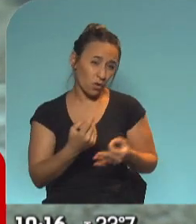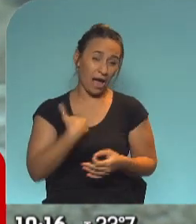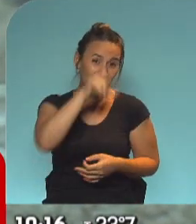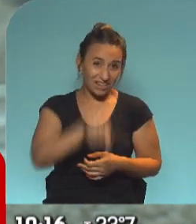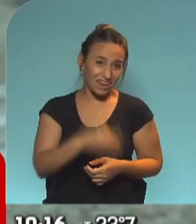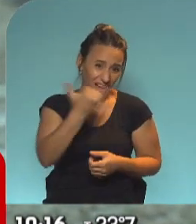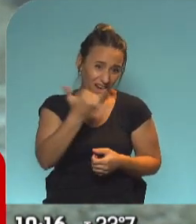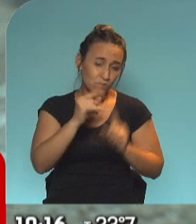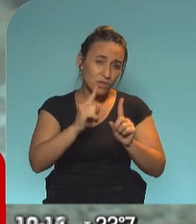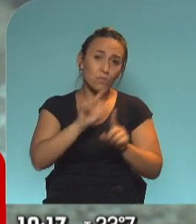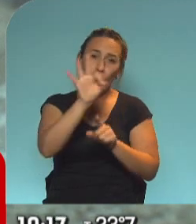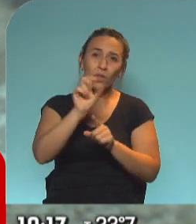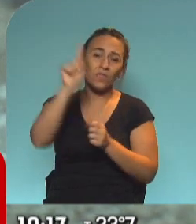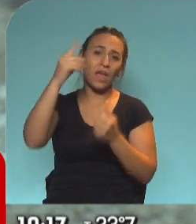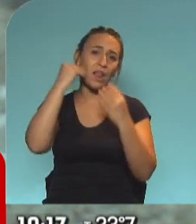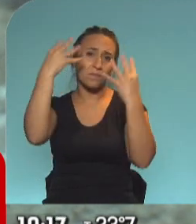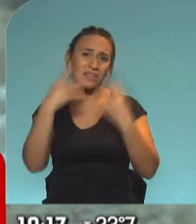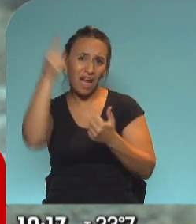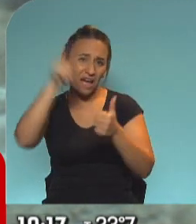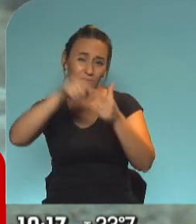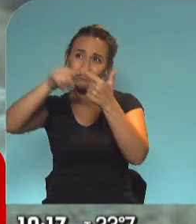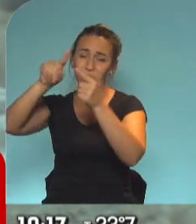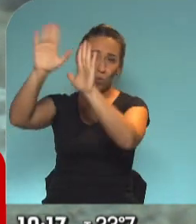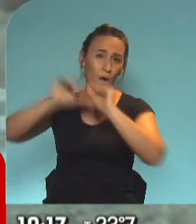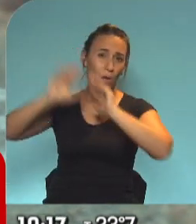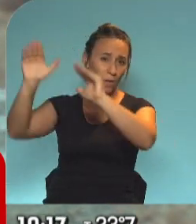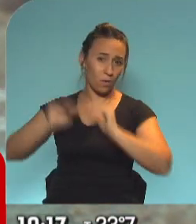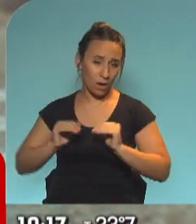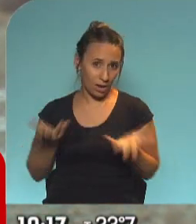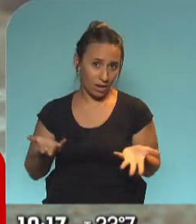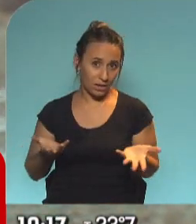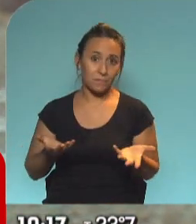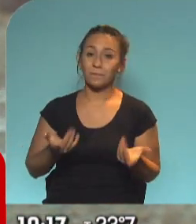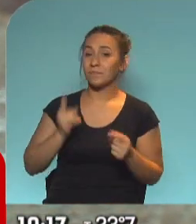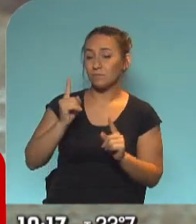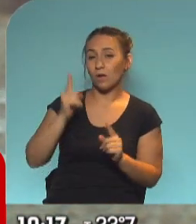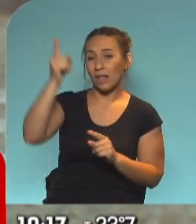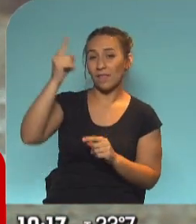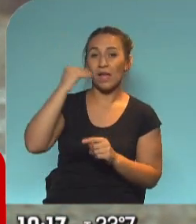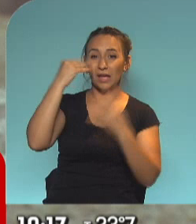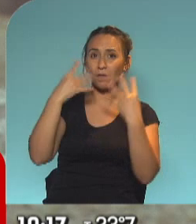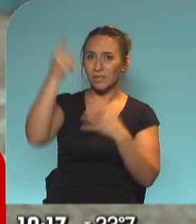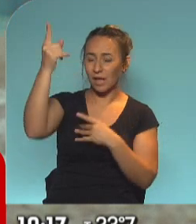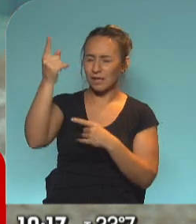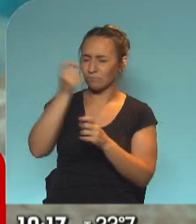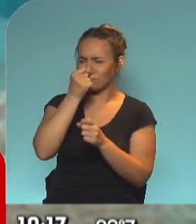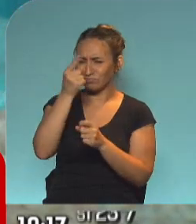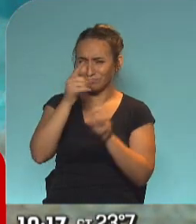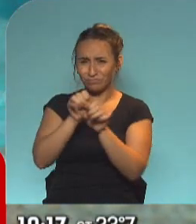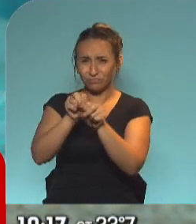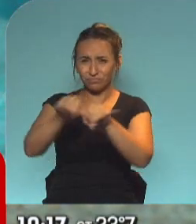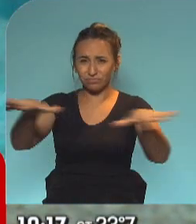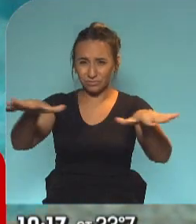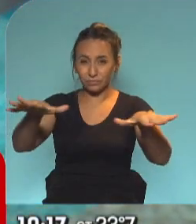pronto, antes de saber si Argentina empezó a correr esa cepa, esa nueva cepa de virus, que es la británica, que es la de mayor rapidez en los contagios.